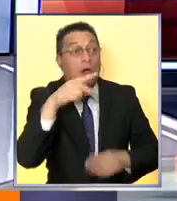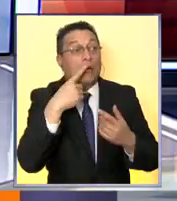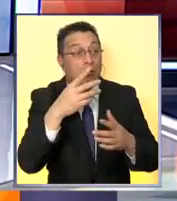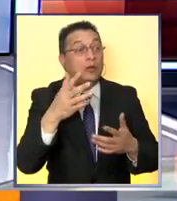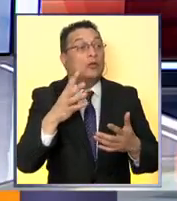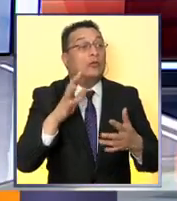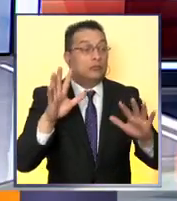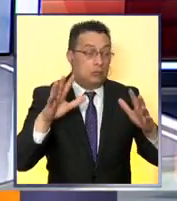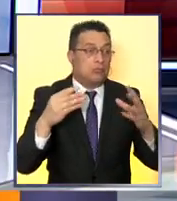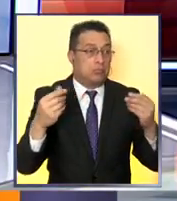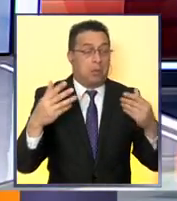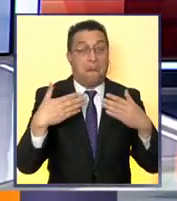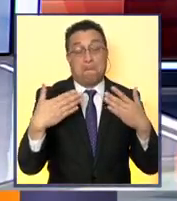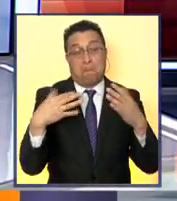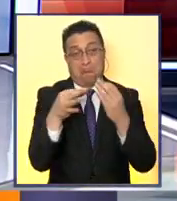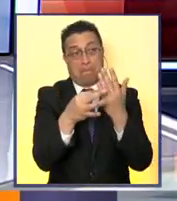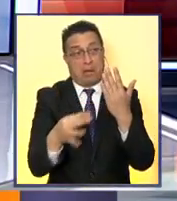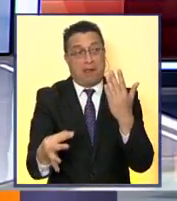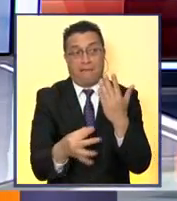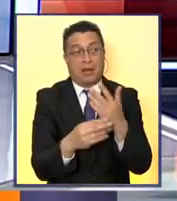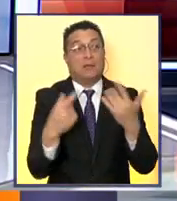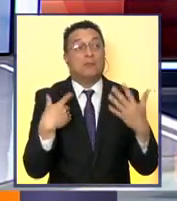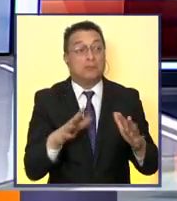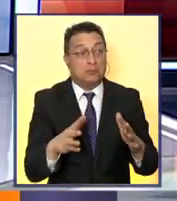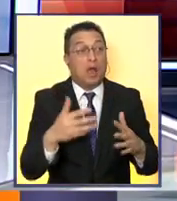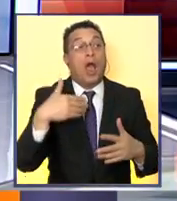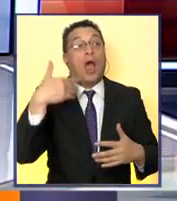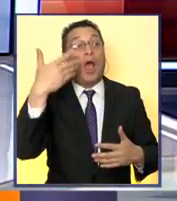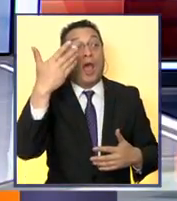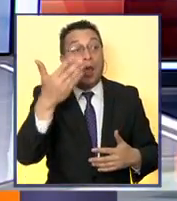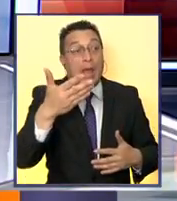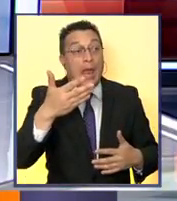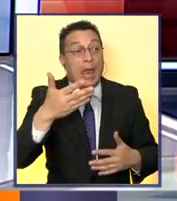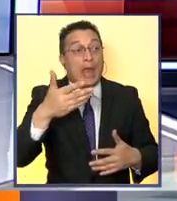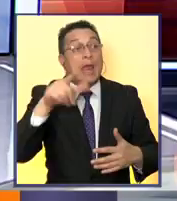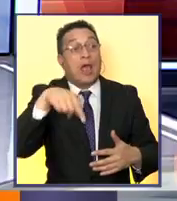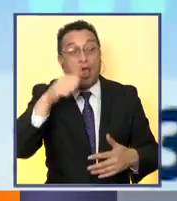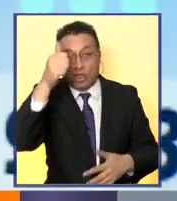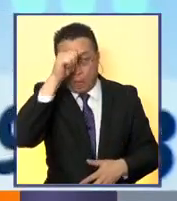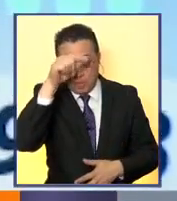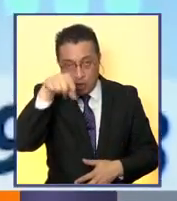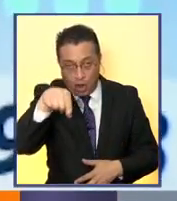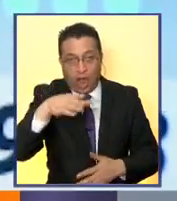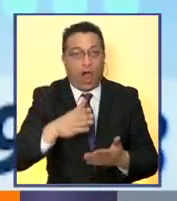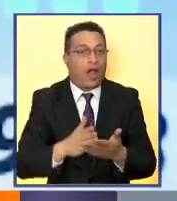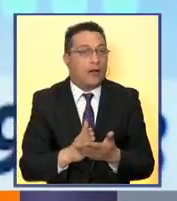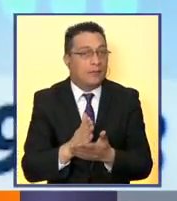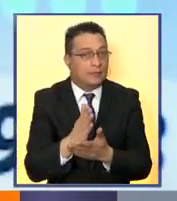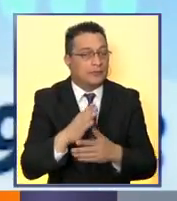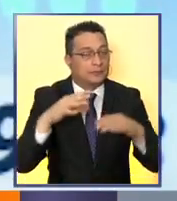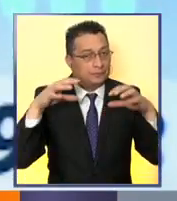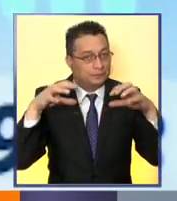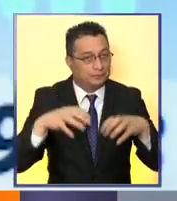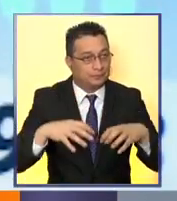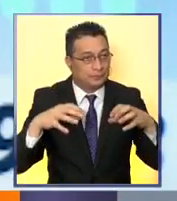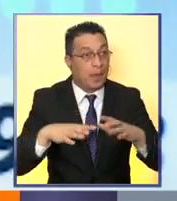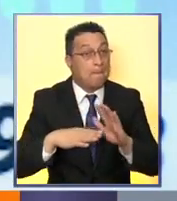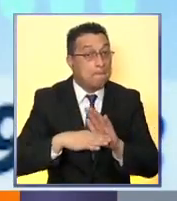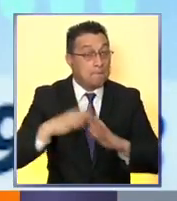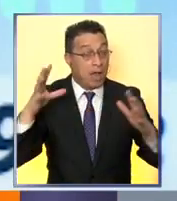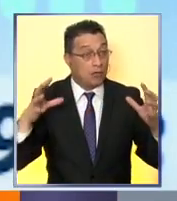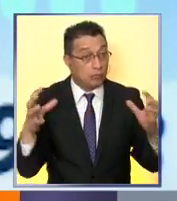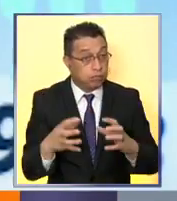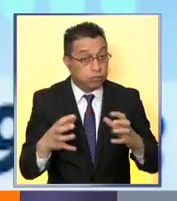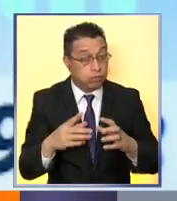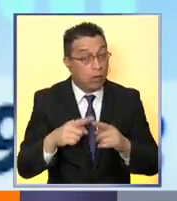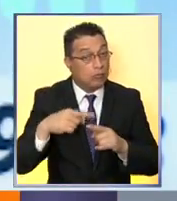relativamente primaveral, 15 grados de máxima. El día domingo, aquí es cuando comienzan las lluvias. Las precipitaciones más intensas para los